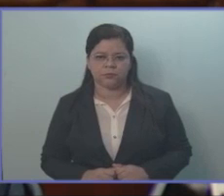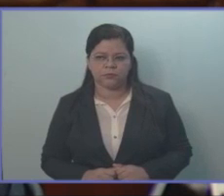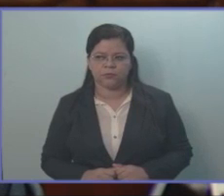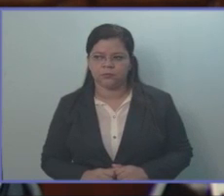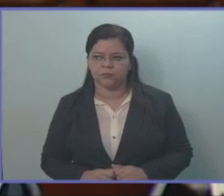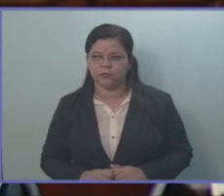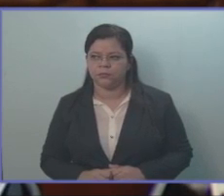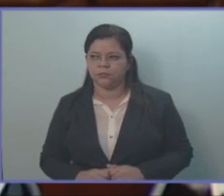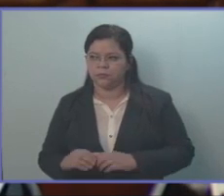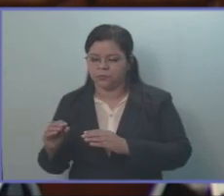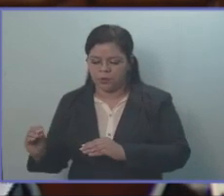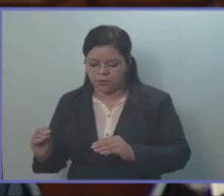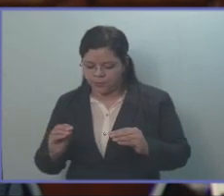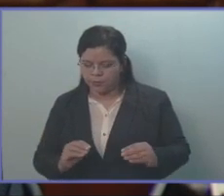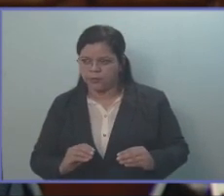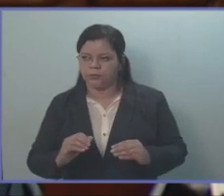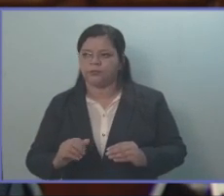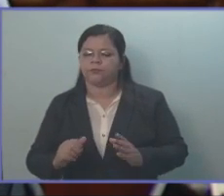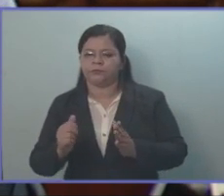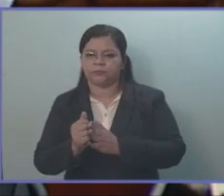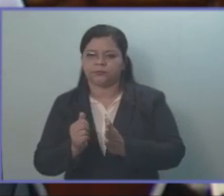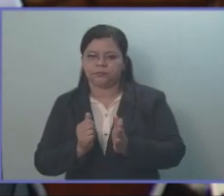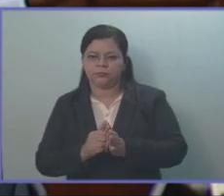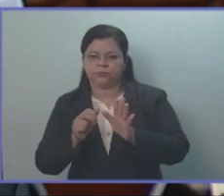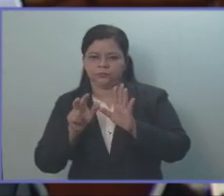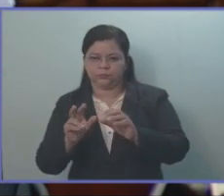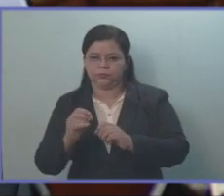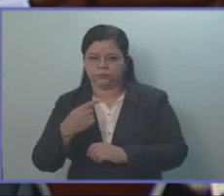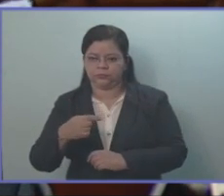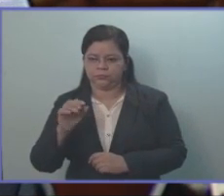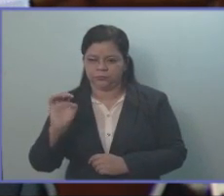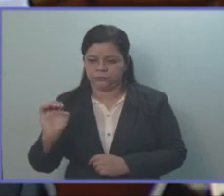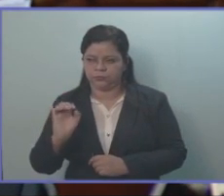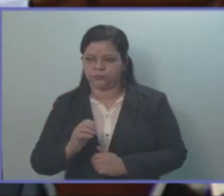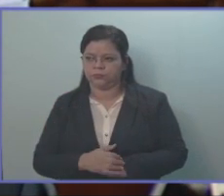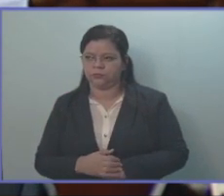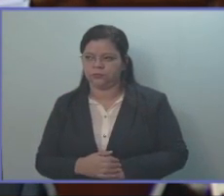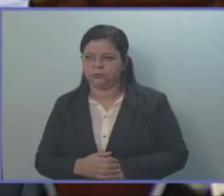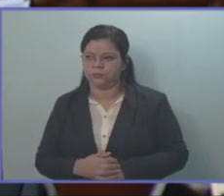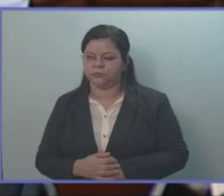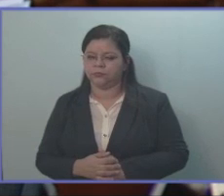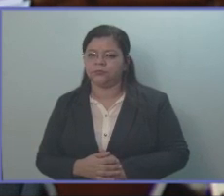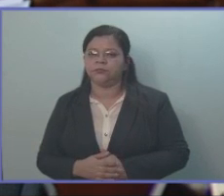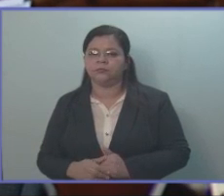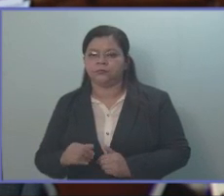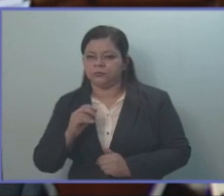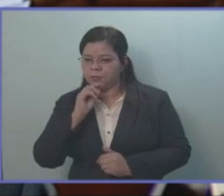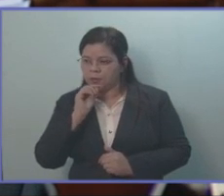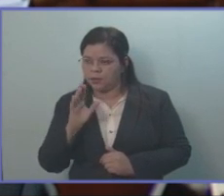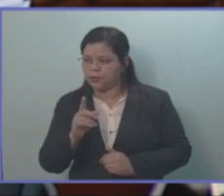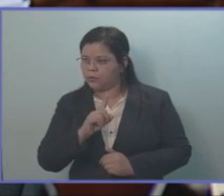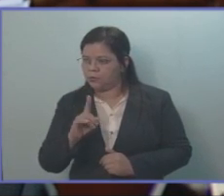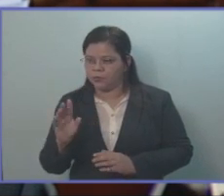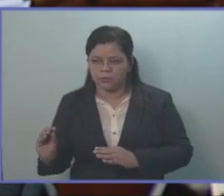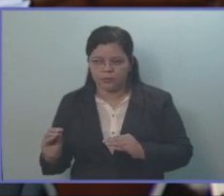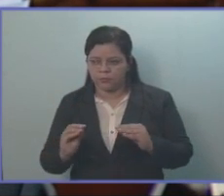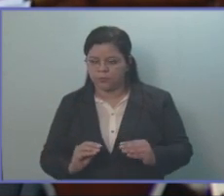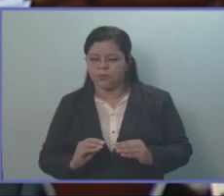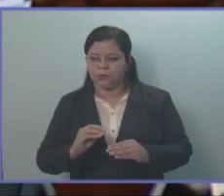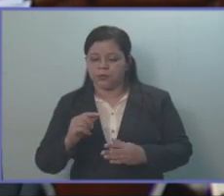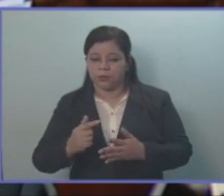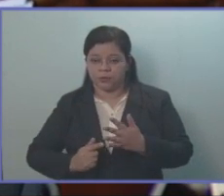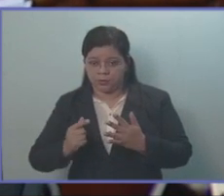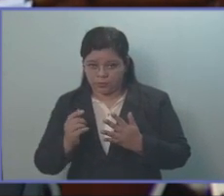Excepción de aplicación, artículo 80-E. Se encuentran exceptuados de la aplicación de la